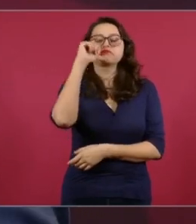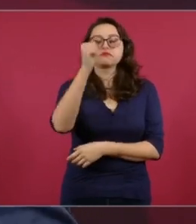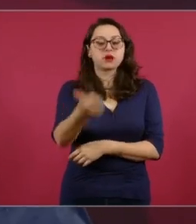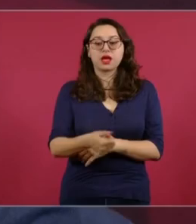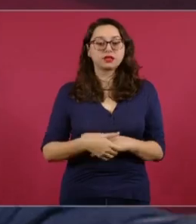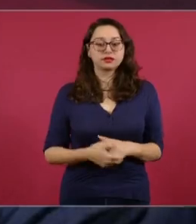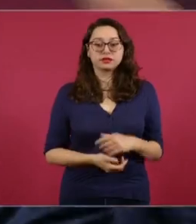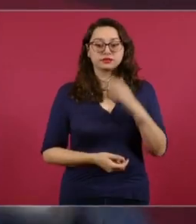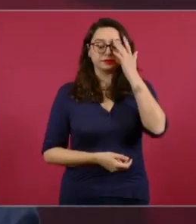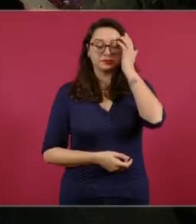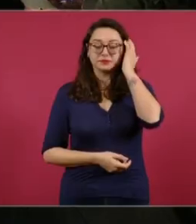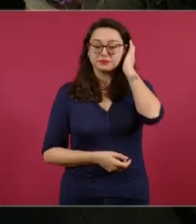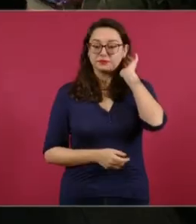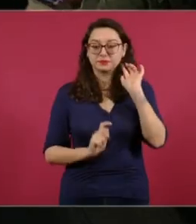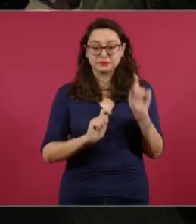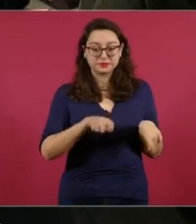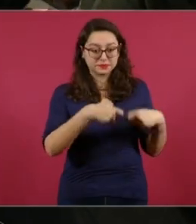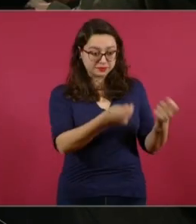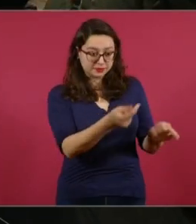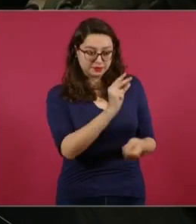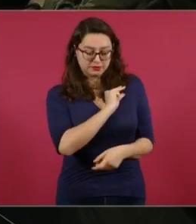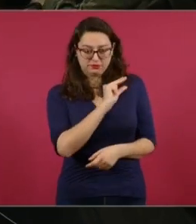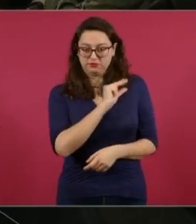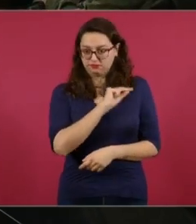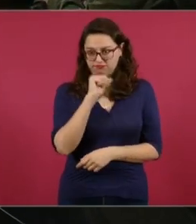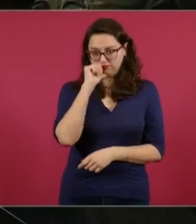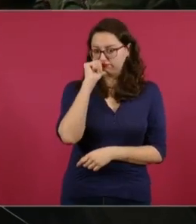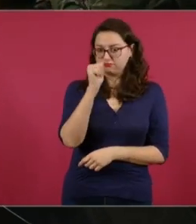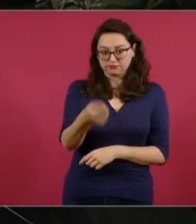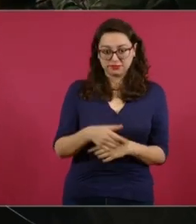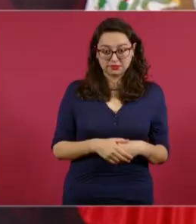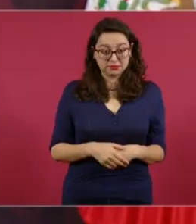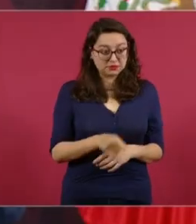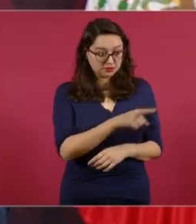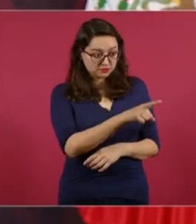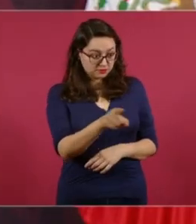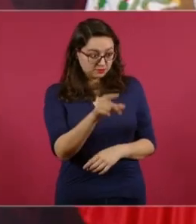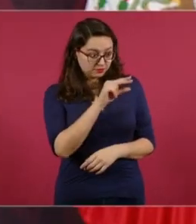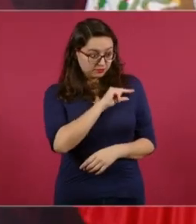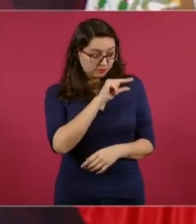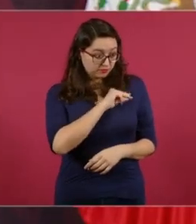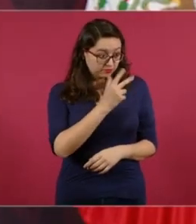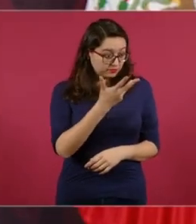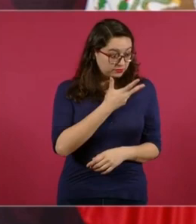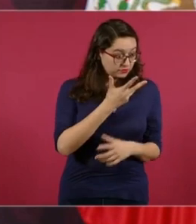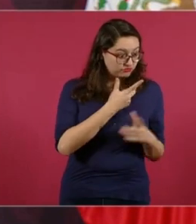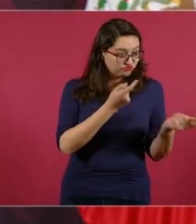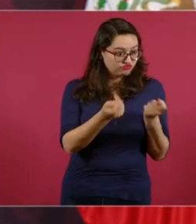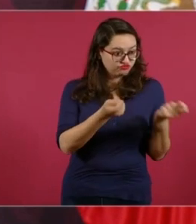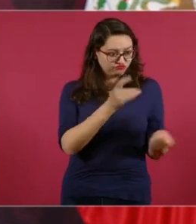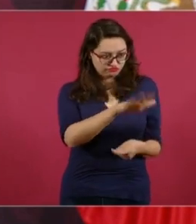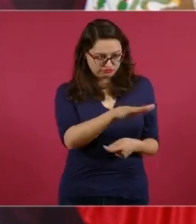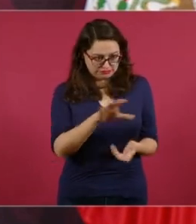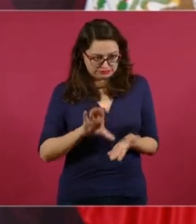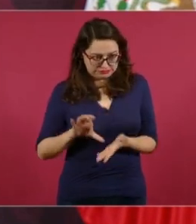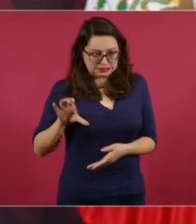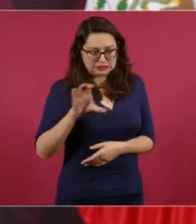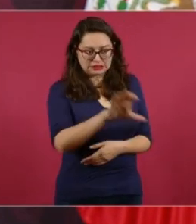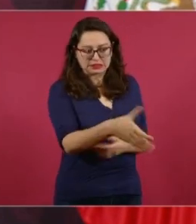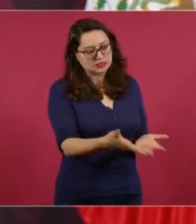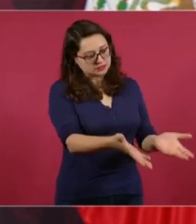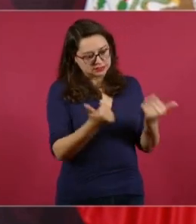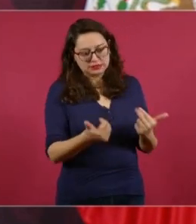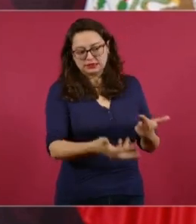Inclusive estamos adquiriendo algunas, como estamos adquiriendo también hospitales que habían